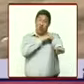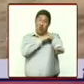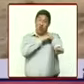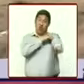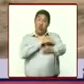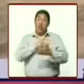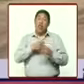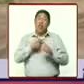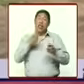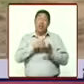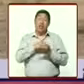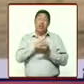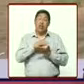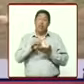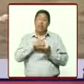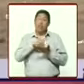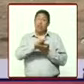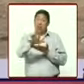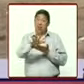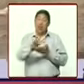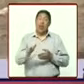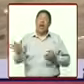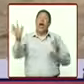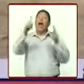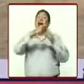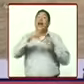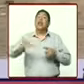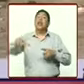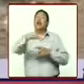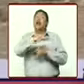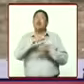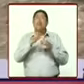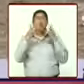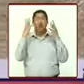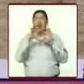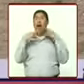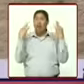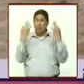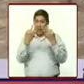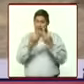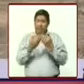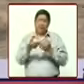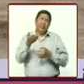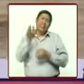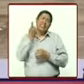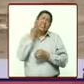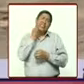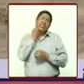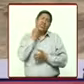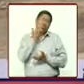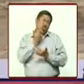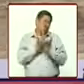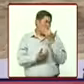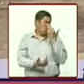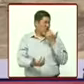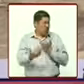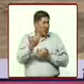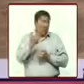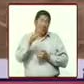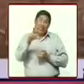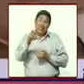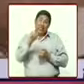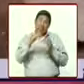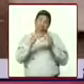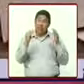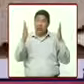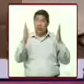de Riberalta hasta llegar a esta comunidad. Familias que fueron afectadas por el voraz incendio que ha consumido más de 30